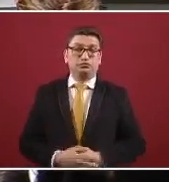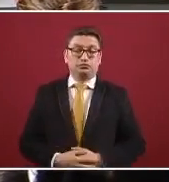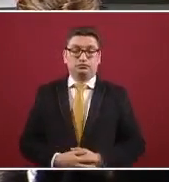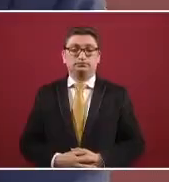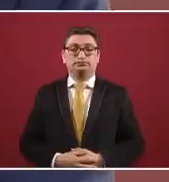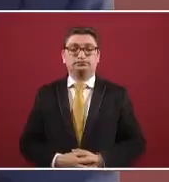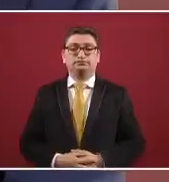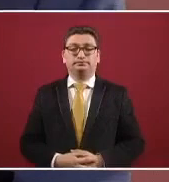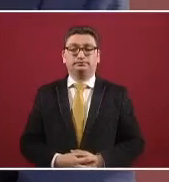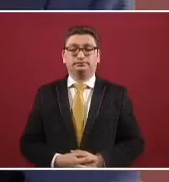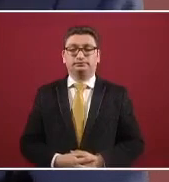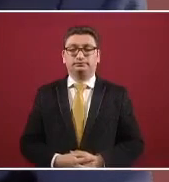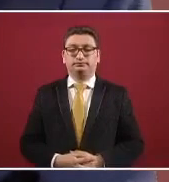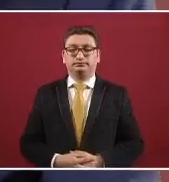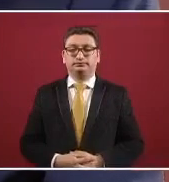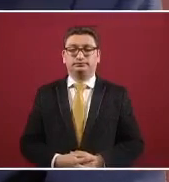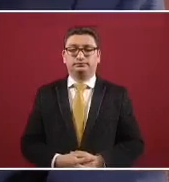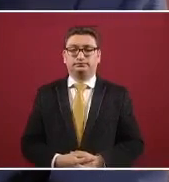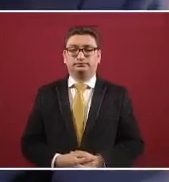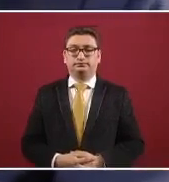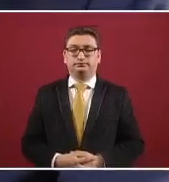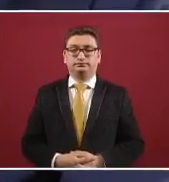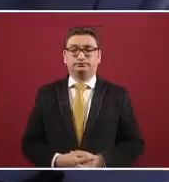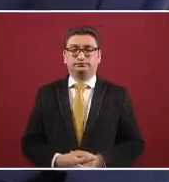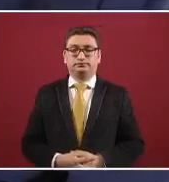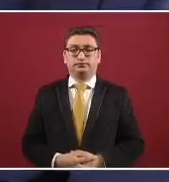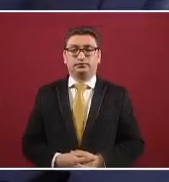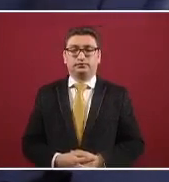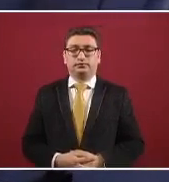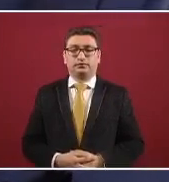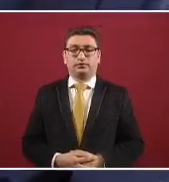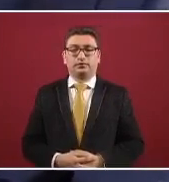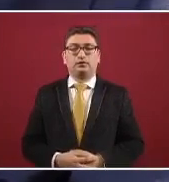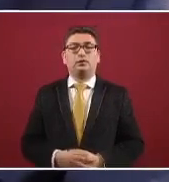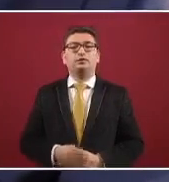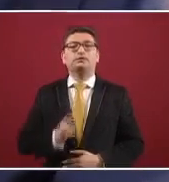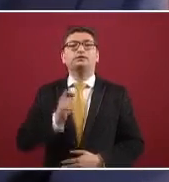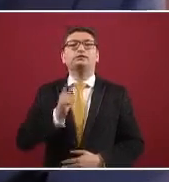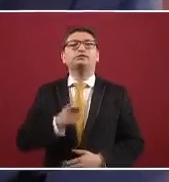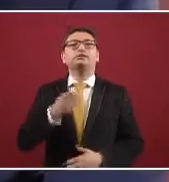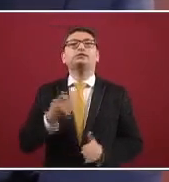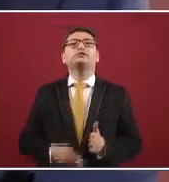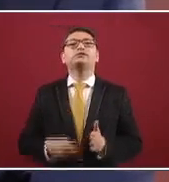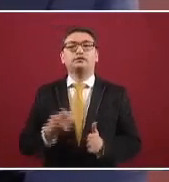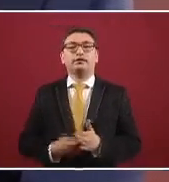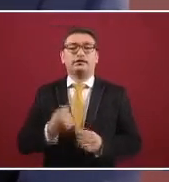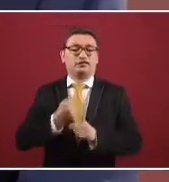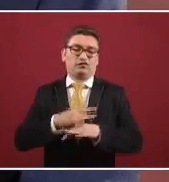podría ser el caso? Al final de cuentas, lo que hace falta es que se informe más.